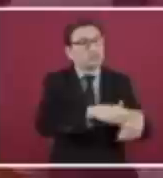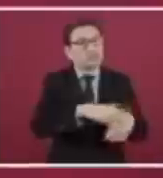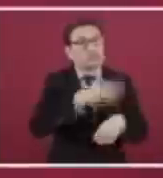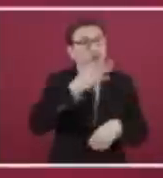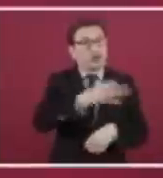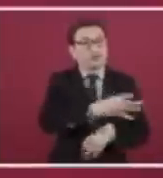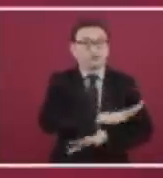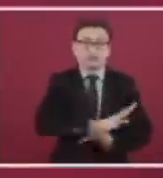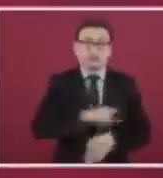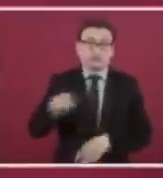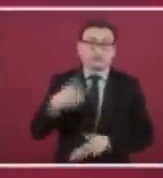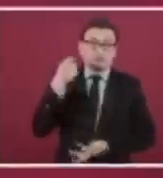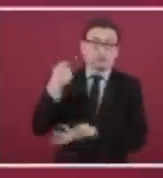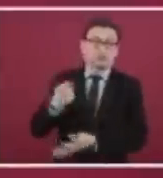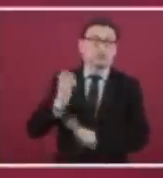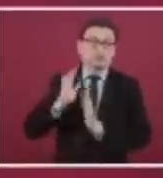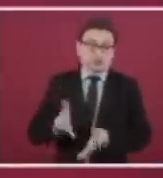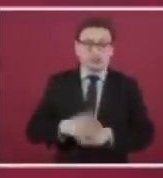no,